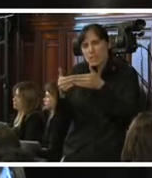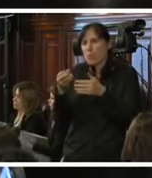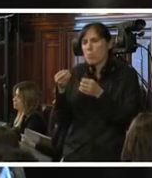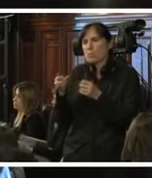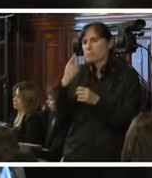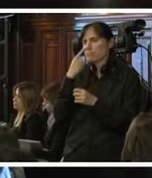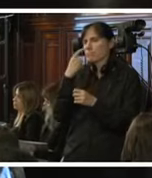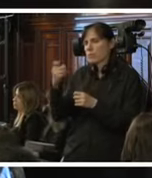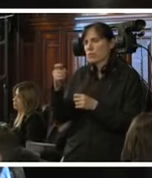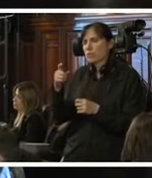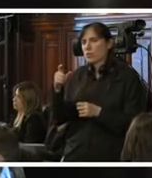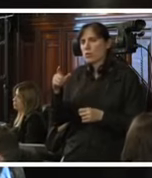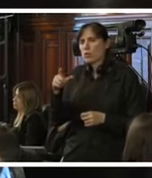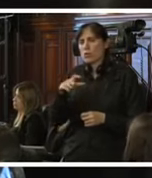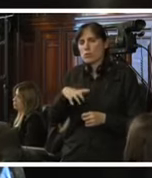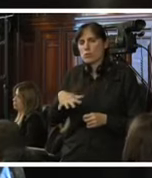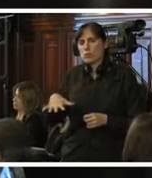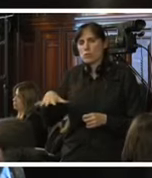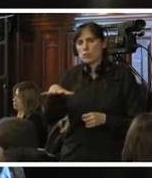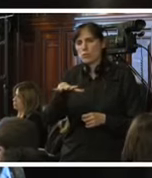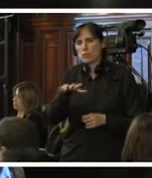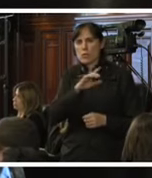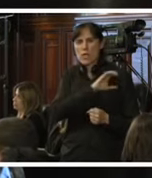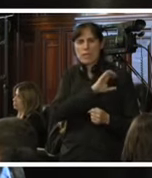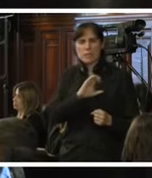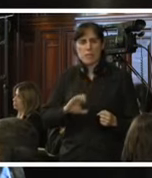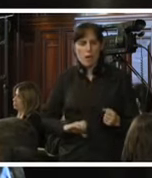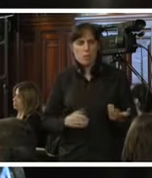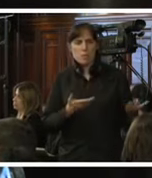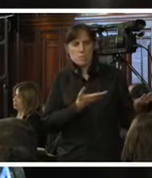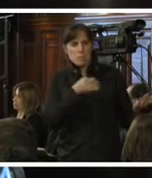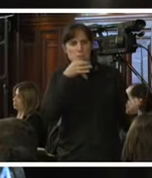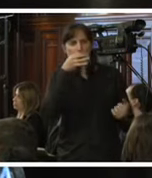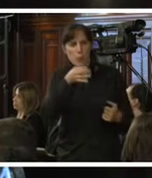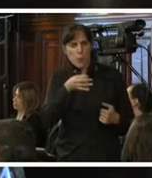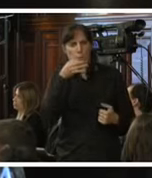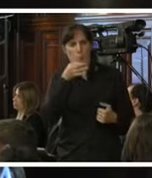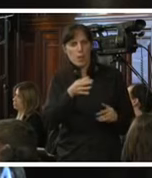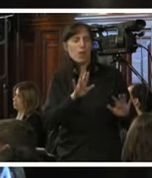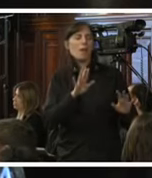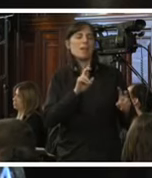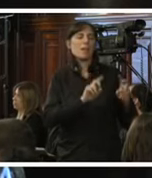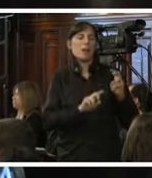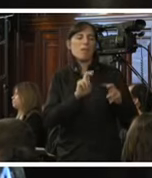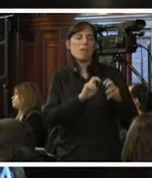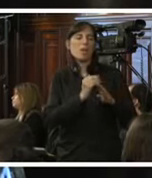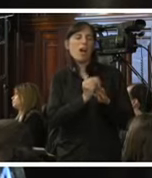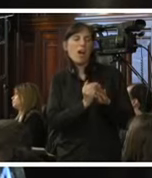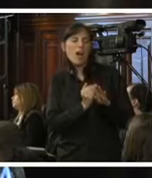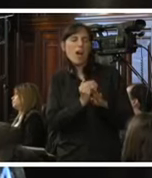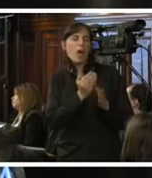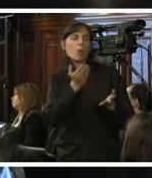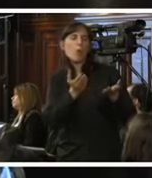posición que se ha planteado por parte del Estado como de tratar de justificar que